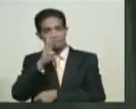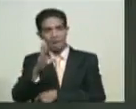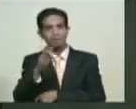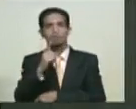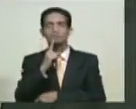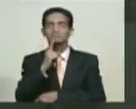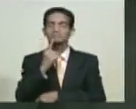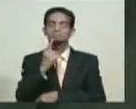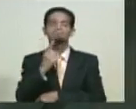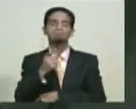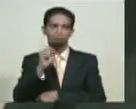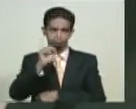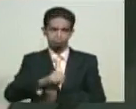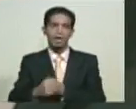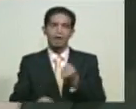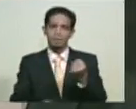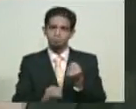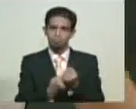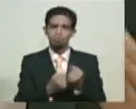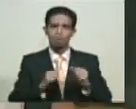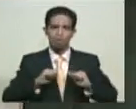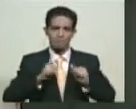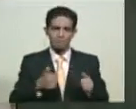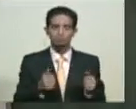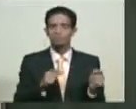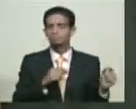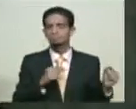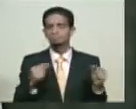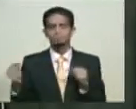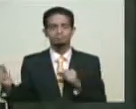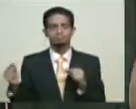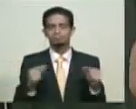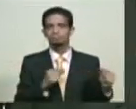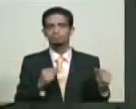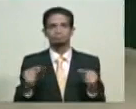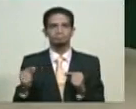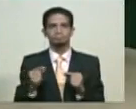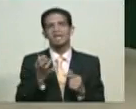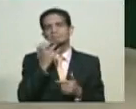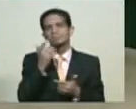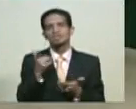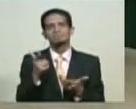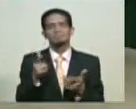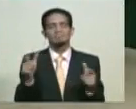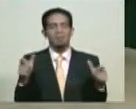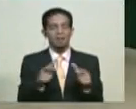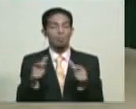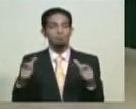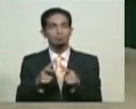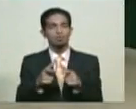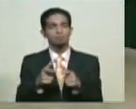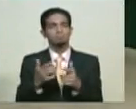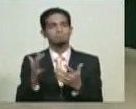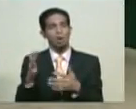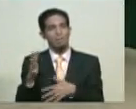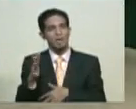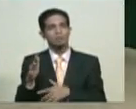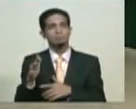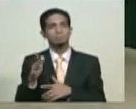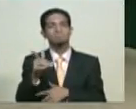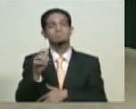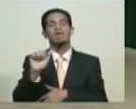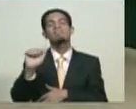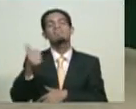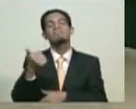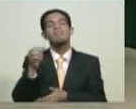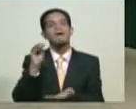comenzamos en esta discusión. No son menos de 10 reuniones de manera continua que hemos tenido en forma colectiva